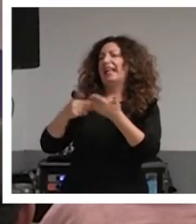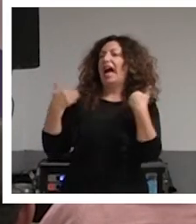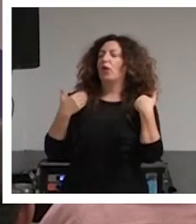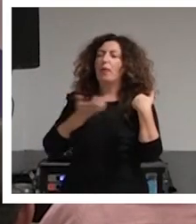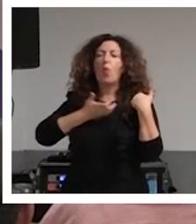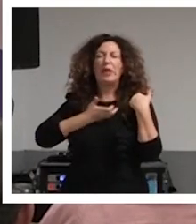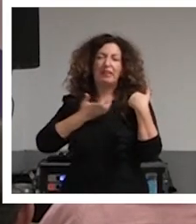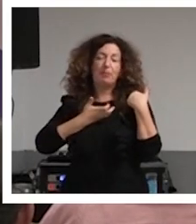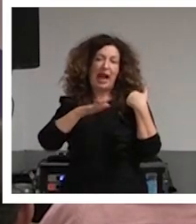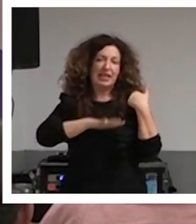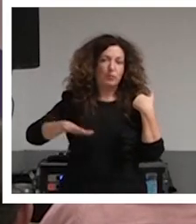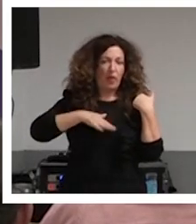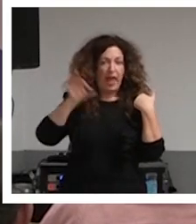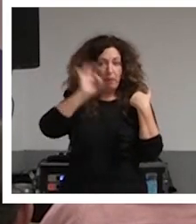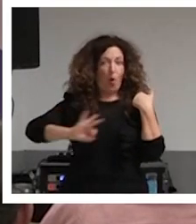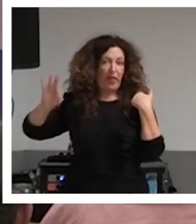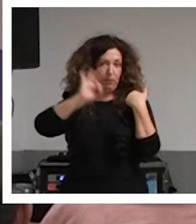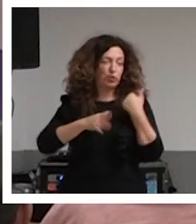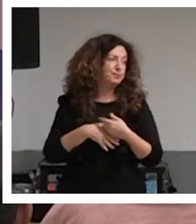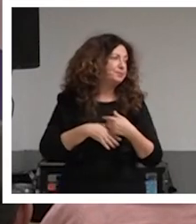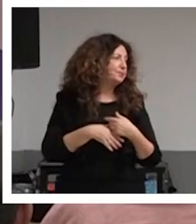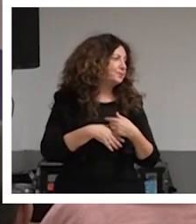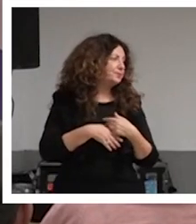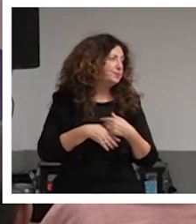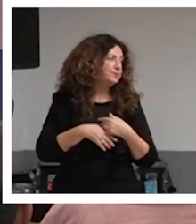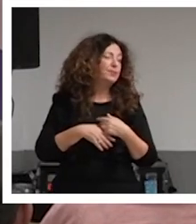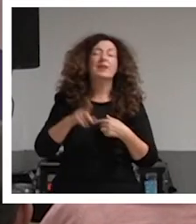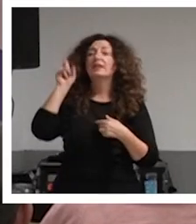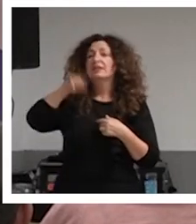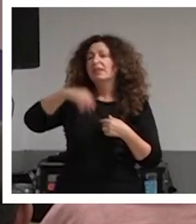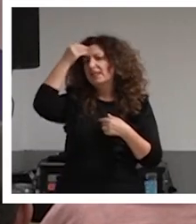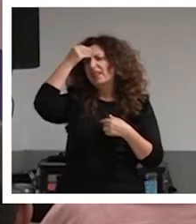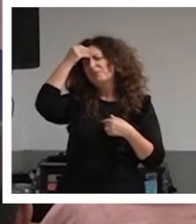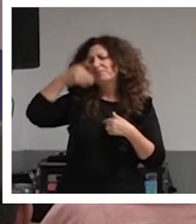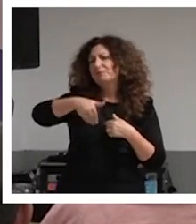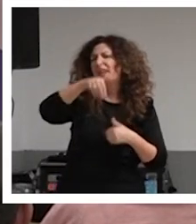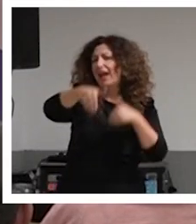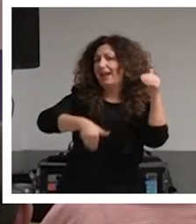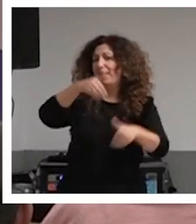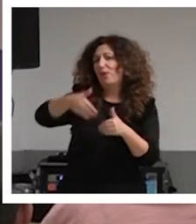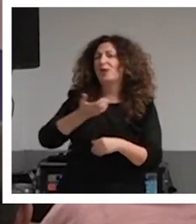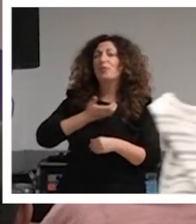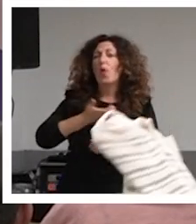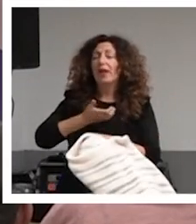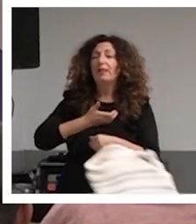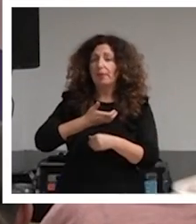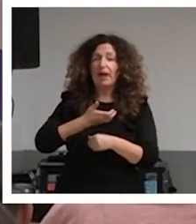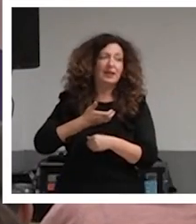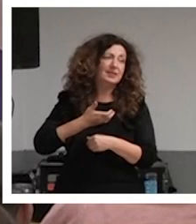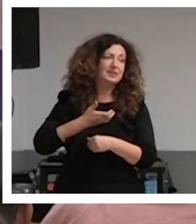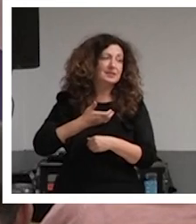de podemos esta mesa creo además que que nos enfrentamos a unas elecciones municipales donde